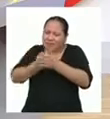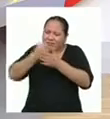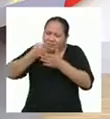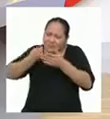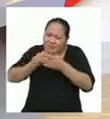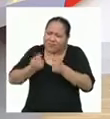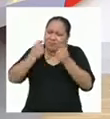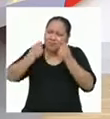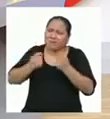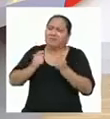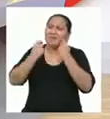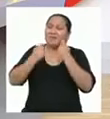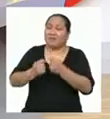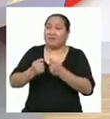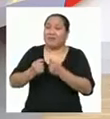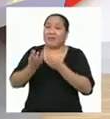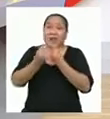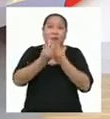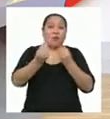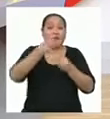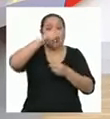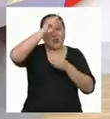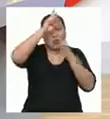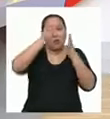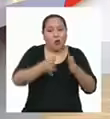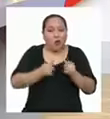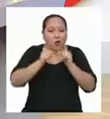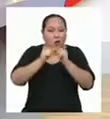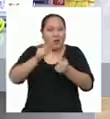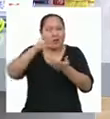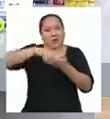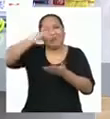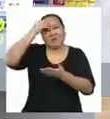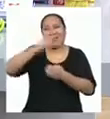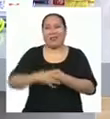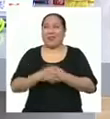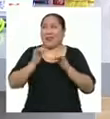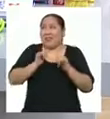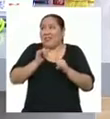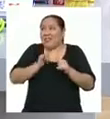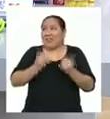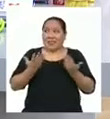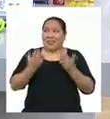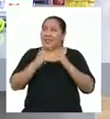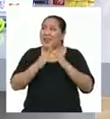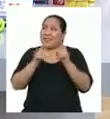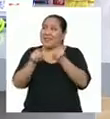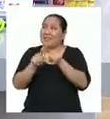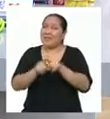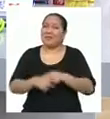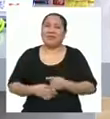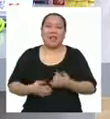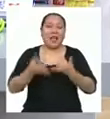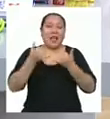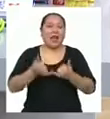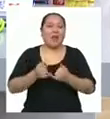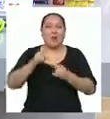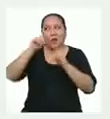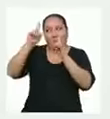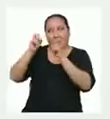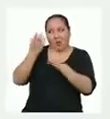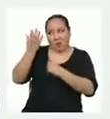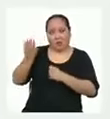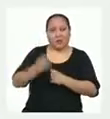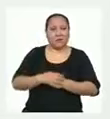peruanas y peruanos podamos seguir aprendiendo, incluso desde casa. Ahora, antes de dejarle ir, ha llegado una pregunta para